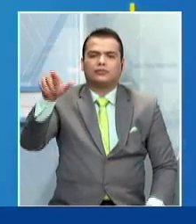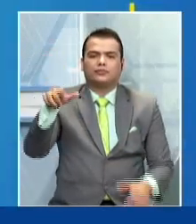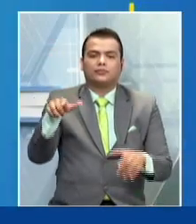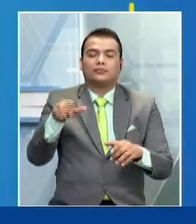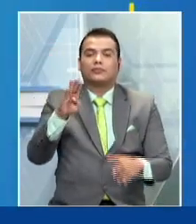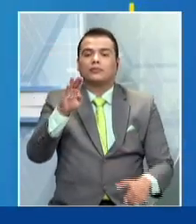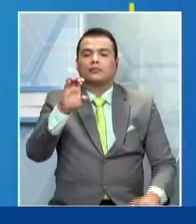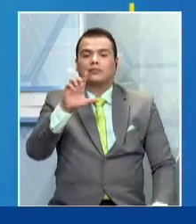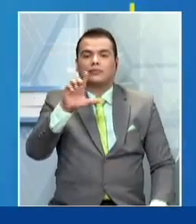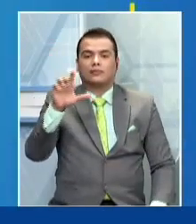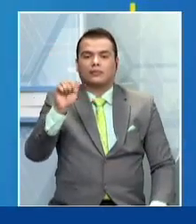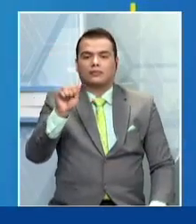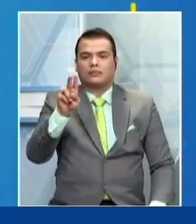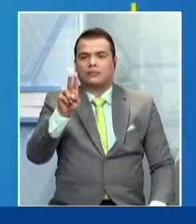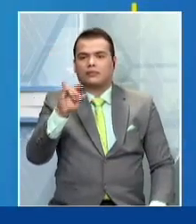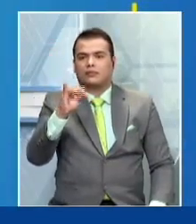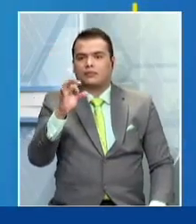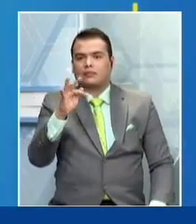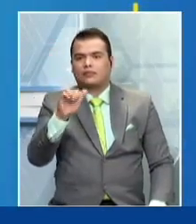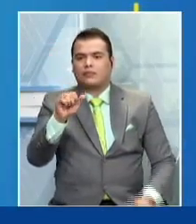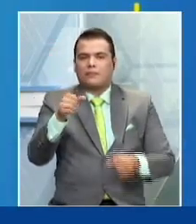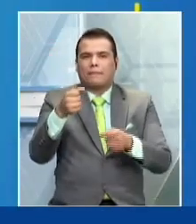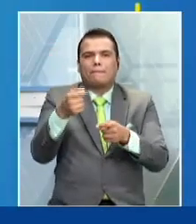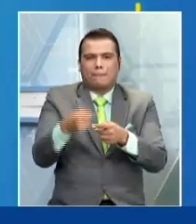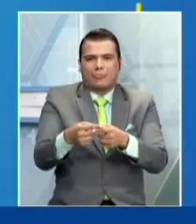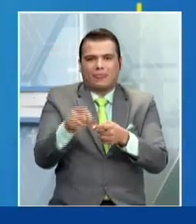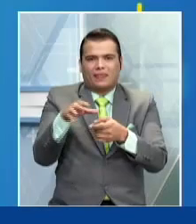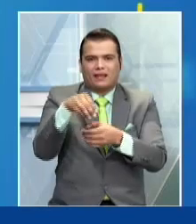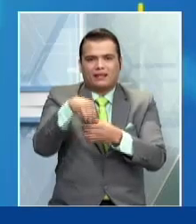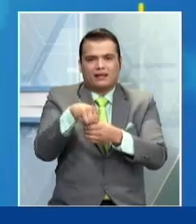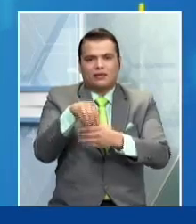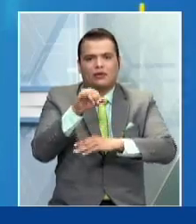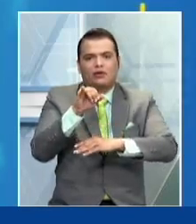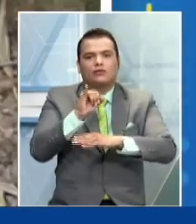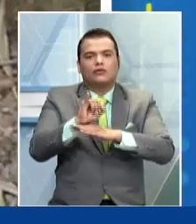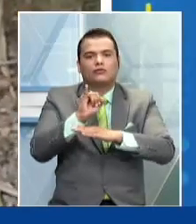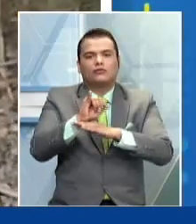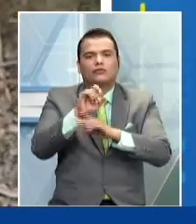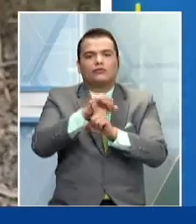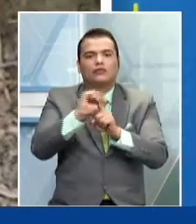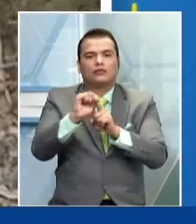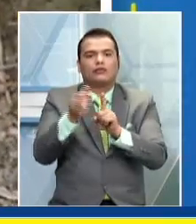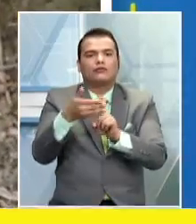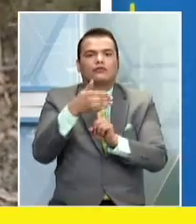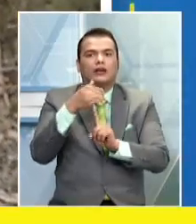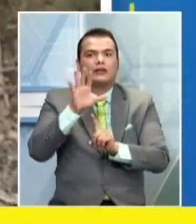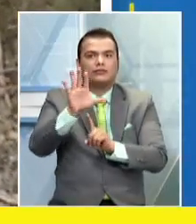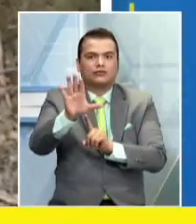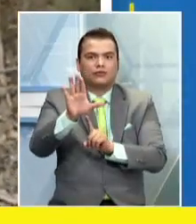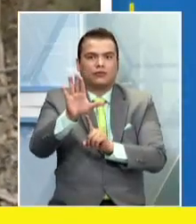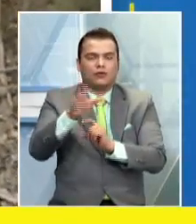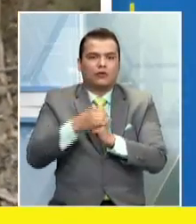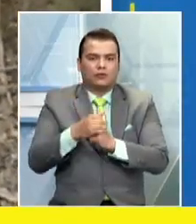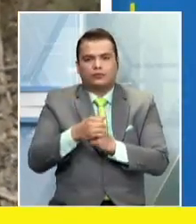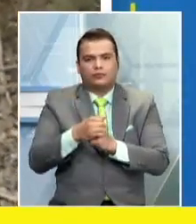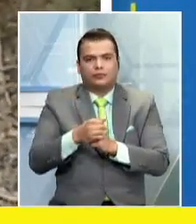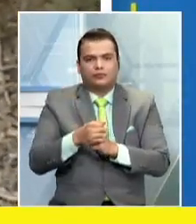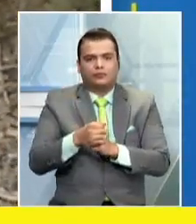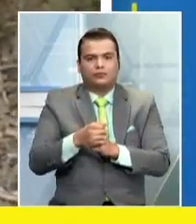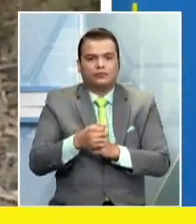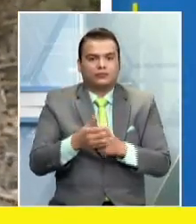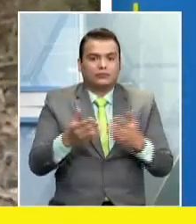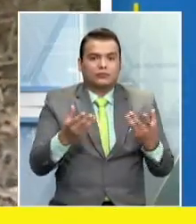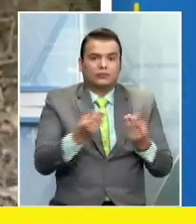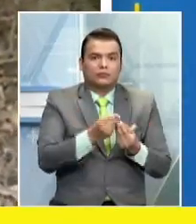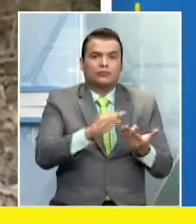de Bellavista, donde funcionaba el desaparecido Instituto de Seguros Sociales. Es urgente el llamado que está haciendo la comunidad de